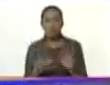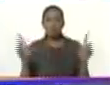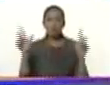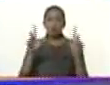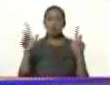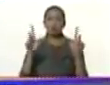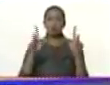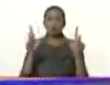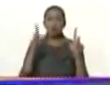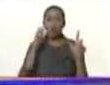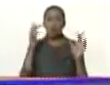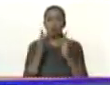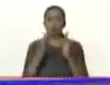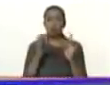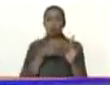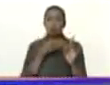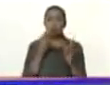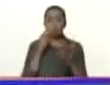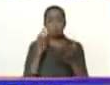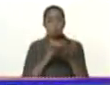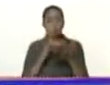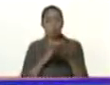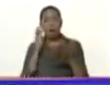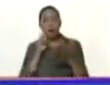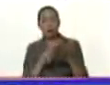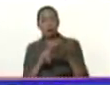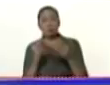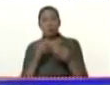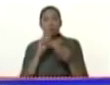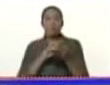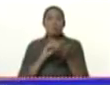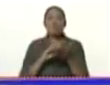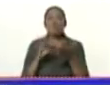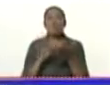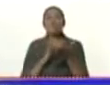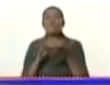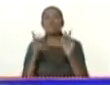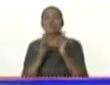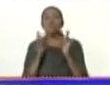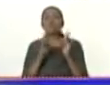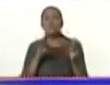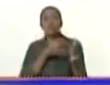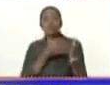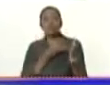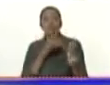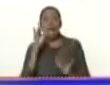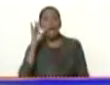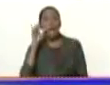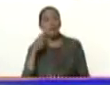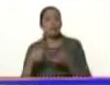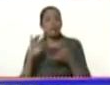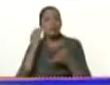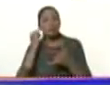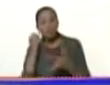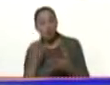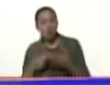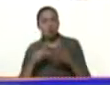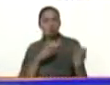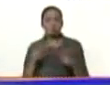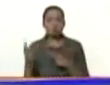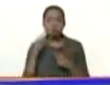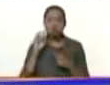televisión y por las redes sociales. Uno se pone por las redes y ve todo. Cuando ustedes sacan un